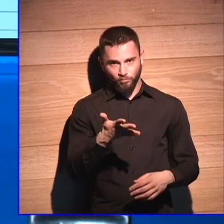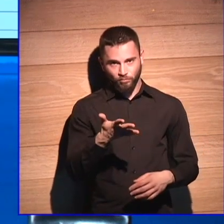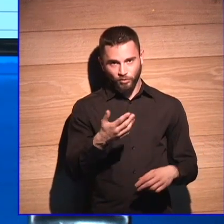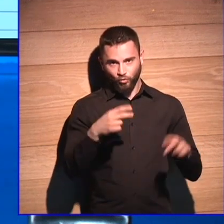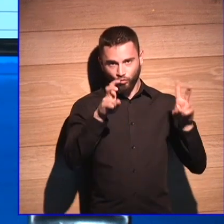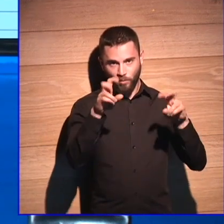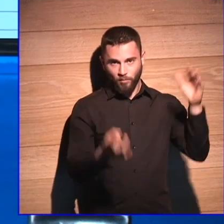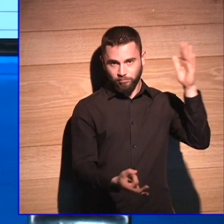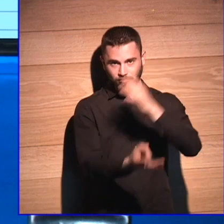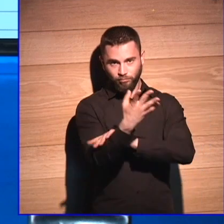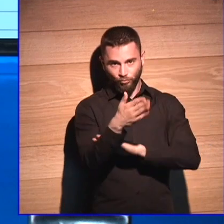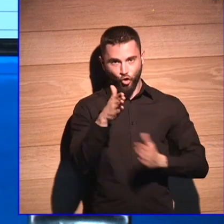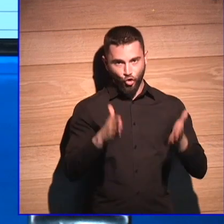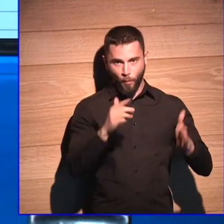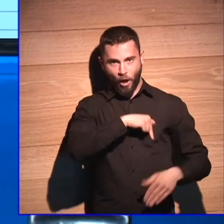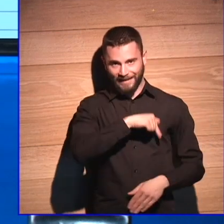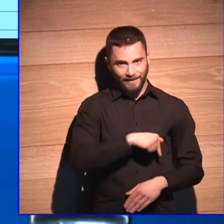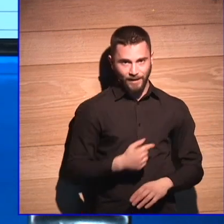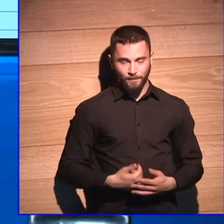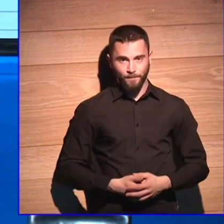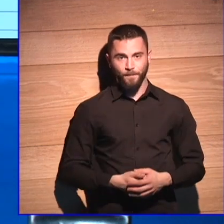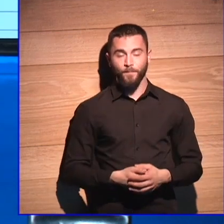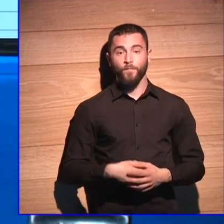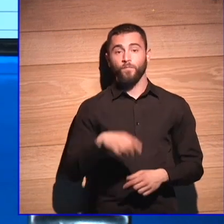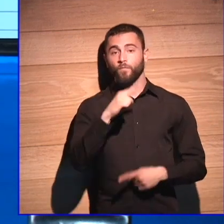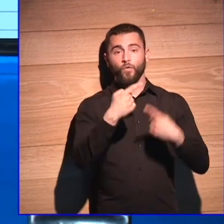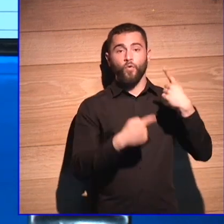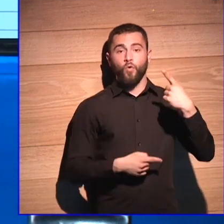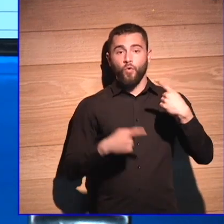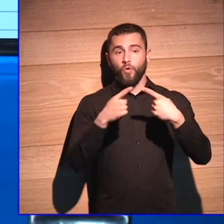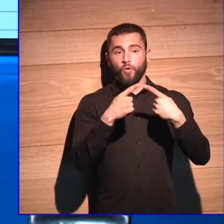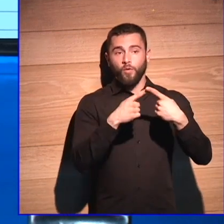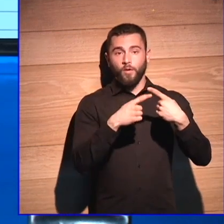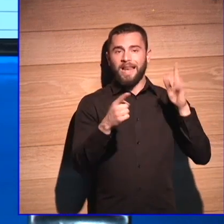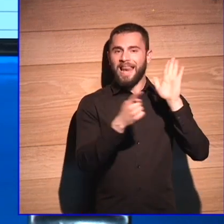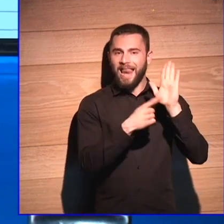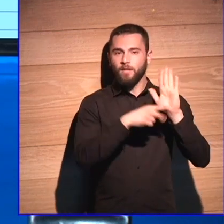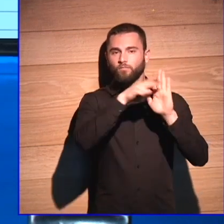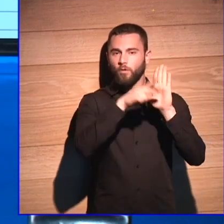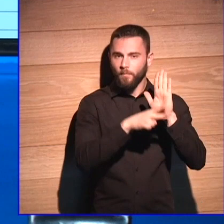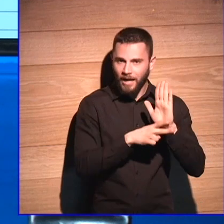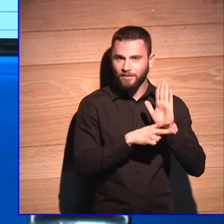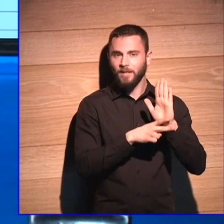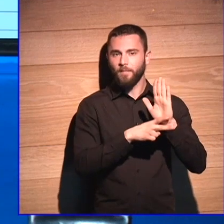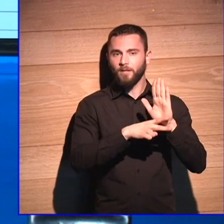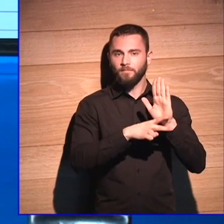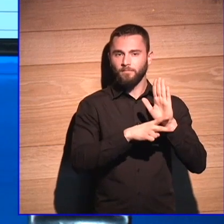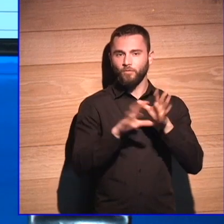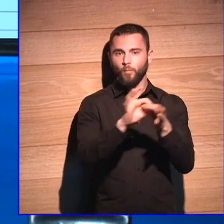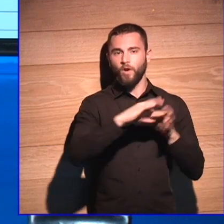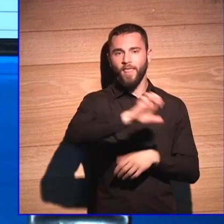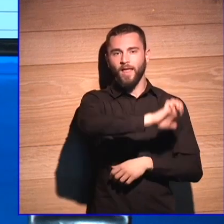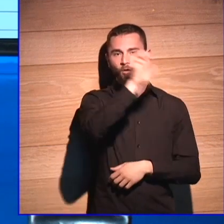aparecido que se llama roboética. Una es a través de leyes y normativas que la Comunidad Europea ya